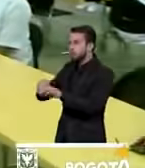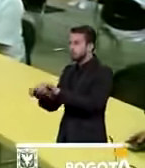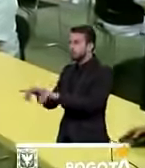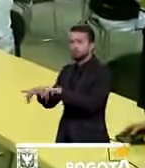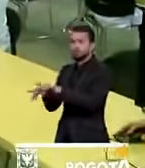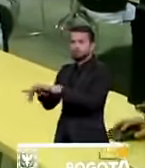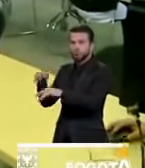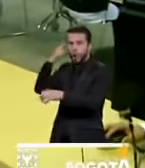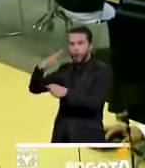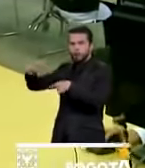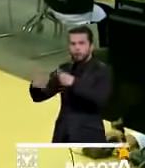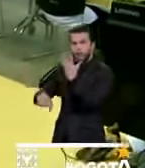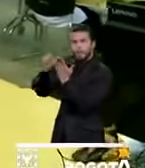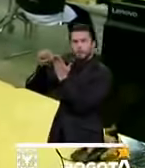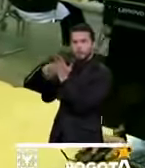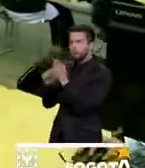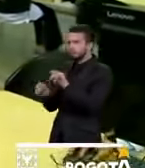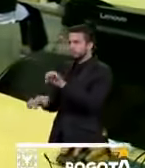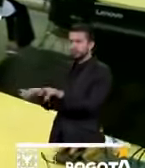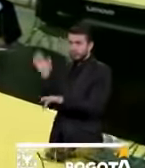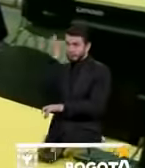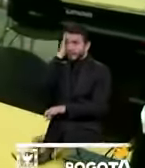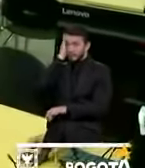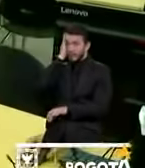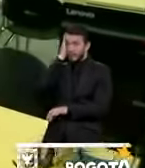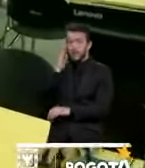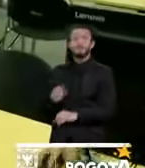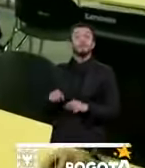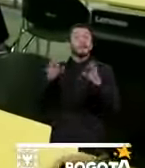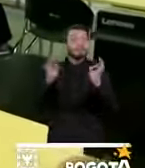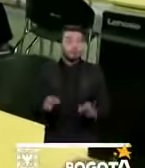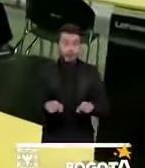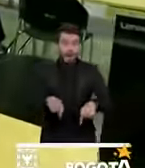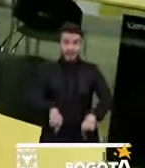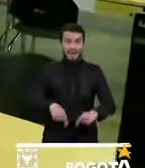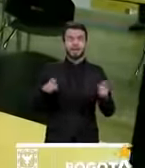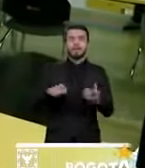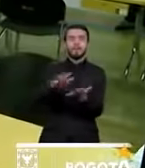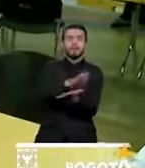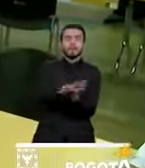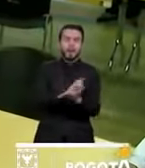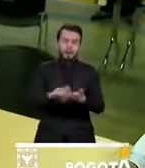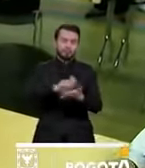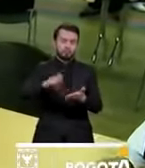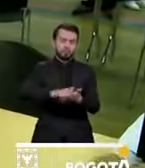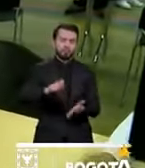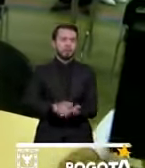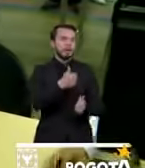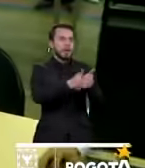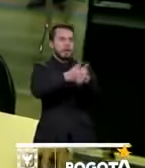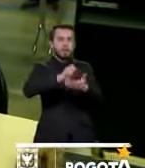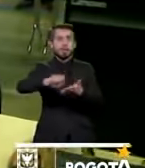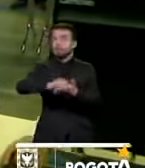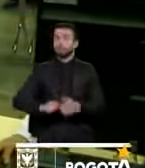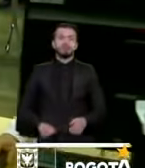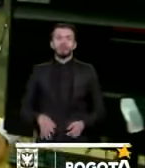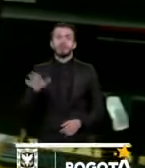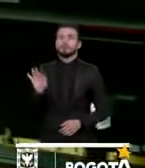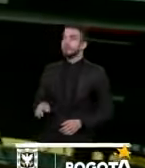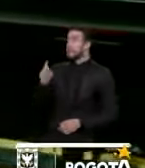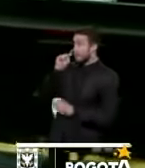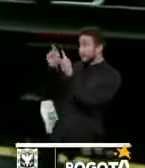electrónica. Okay. Entonces aquí no vamos a manejar historia clínica de papel, sino es electrónica con todo el ahorro que esto supone. Y